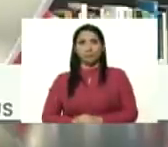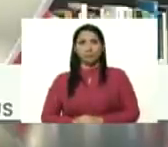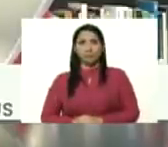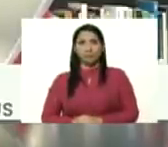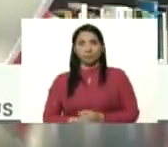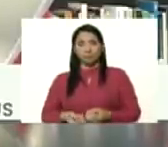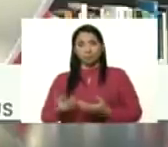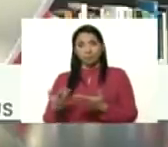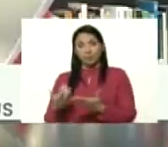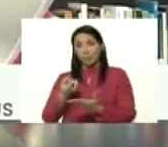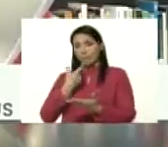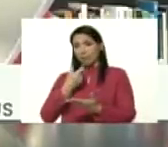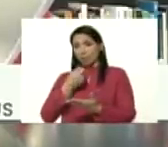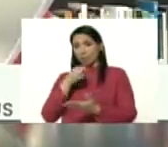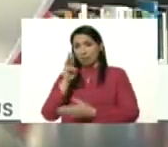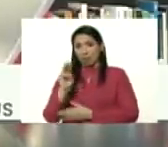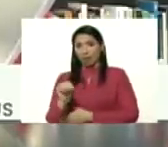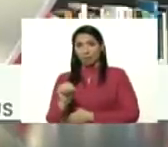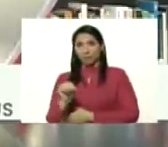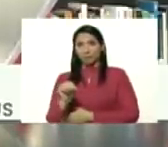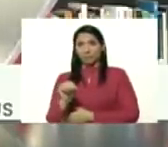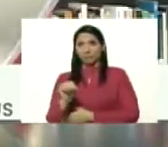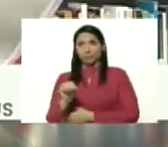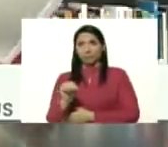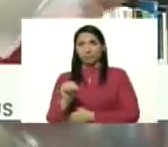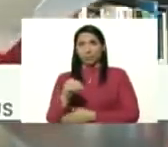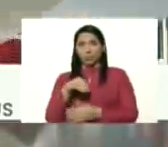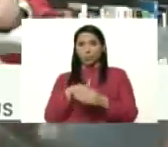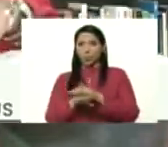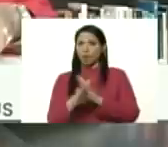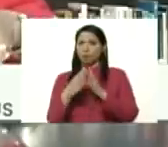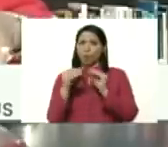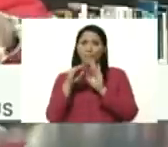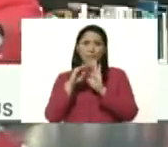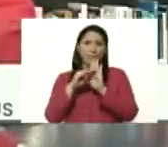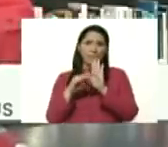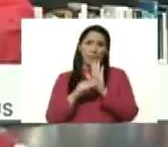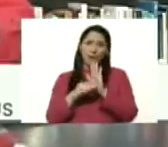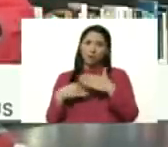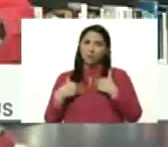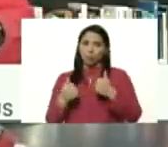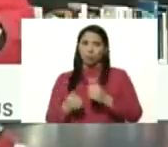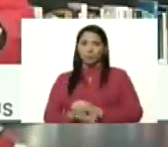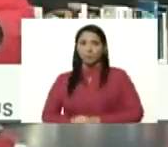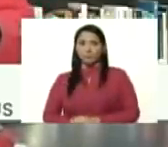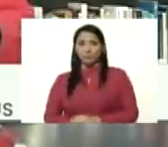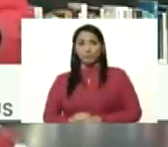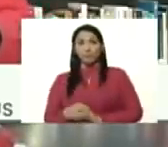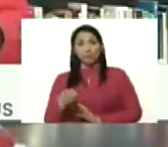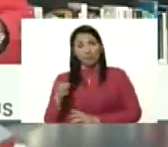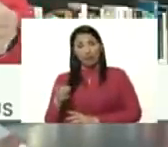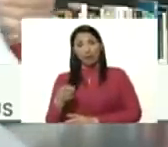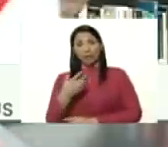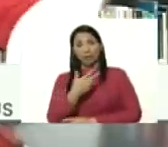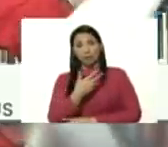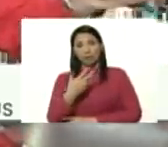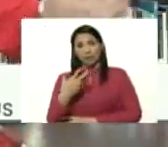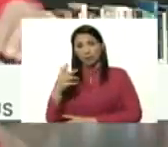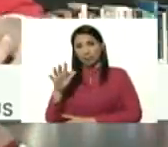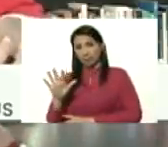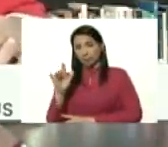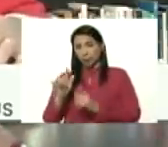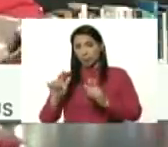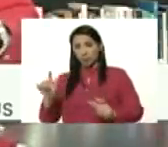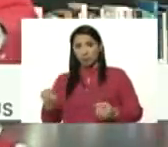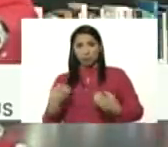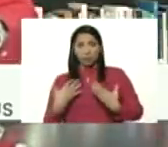Recibimiento, tratamiento en Petare. Y guardando todas las medidas de seguridad. Esto nos lleva a 335 casos